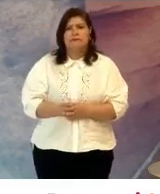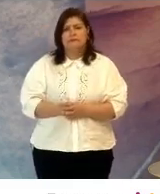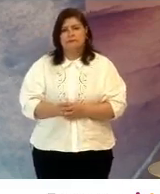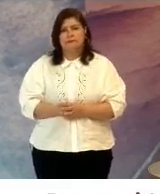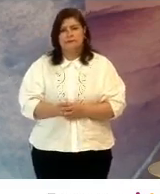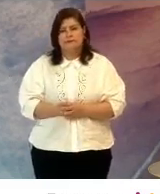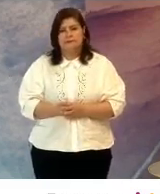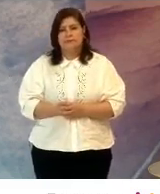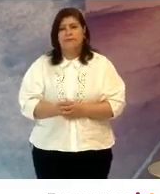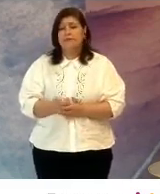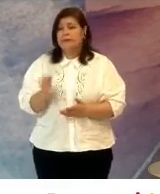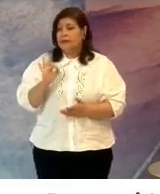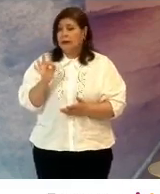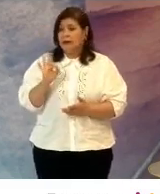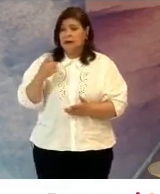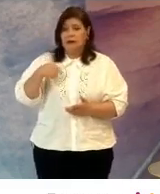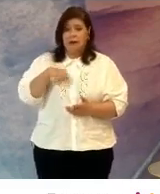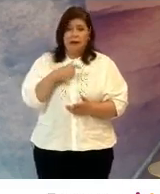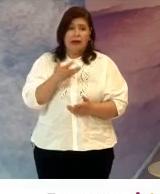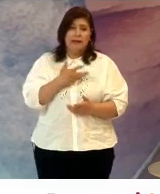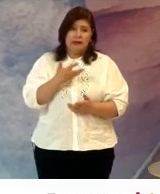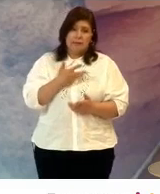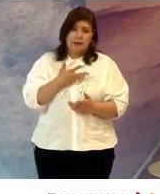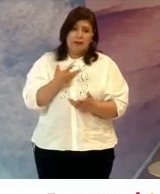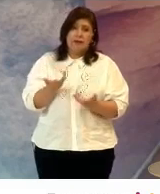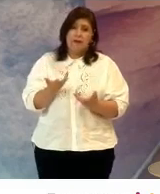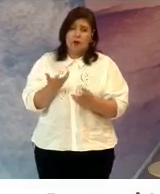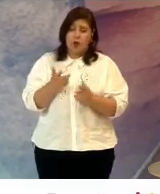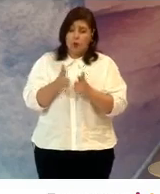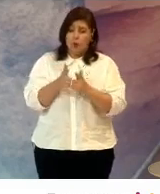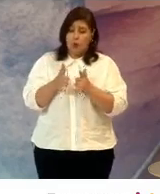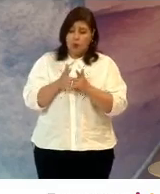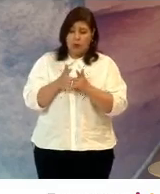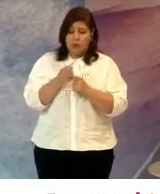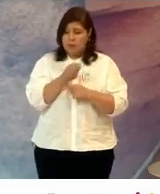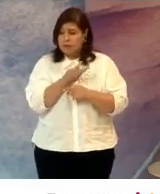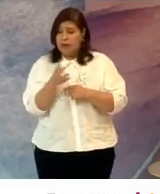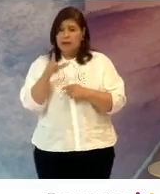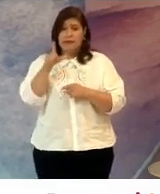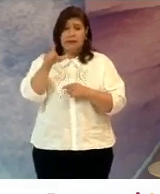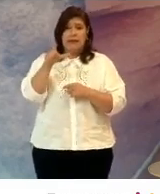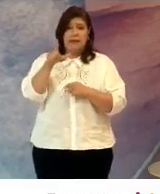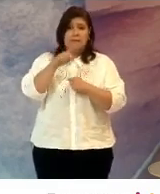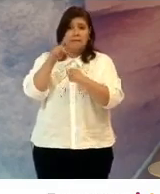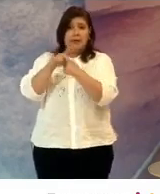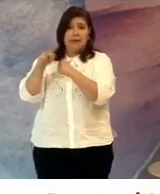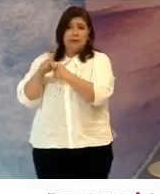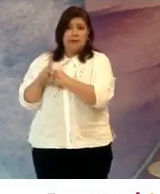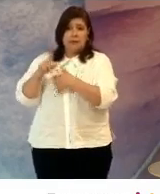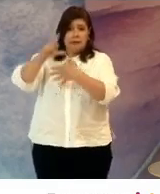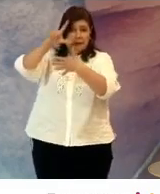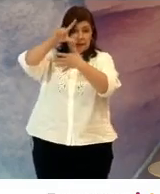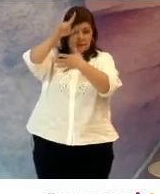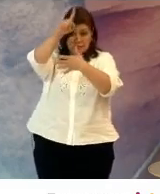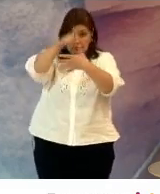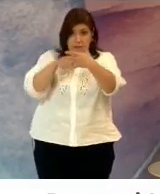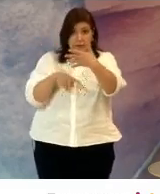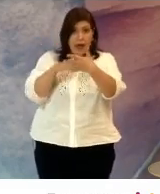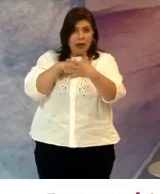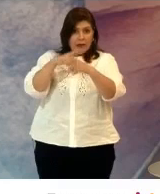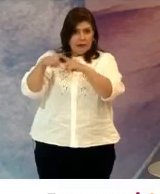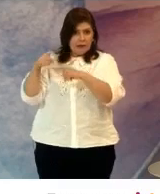Y si tenemos este grupo de 17 países de Latinoamérica, la